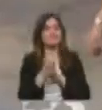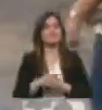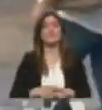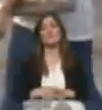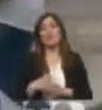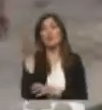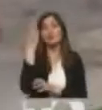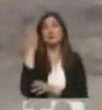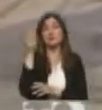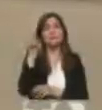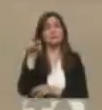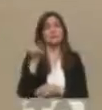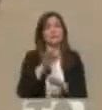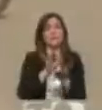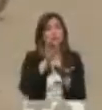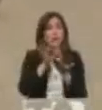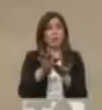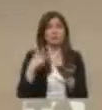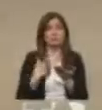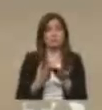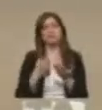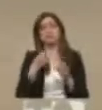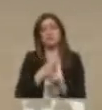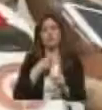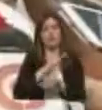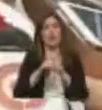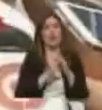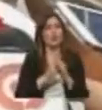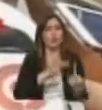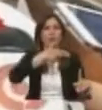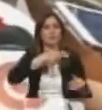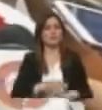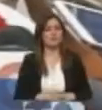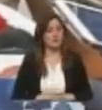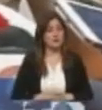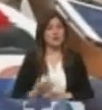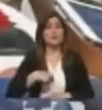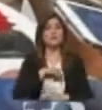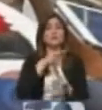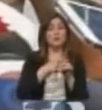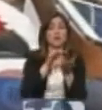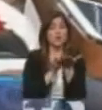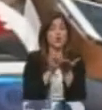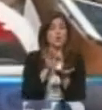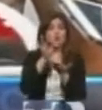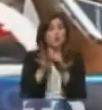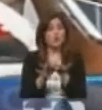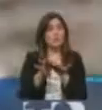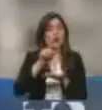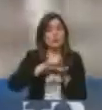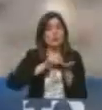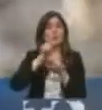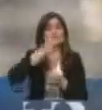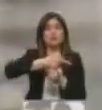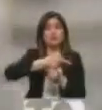nueva herramienta contra el sicariato, pero advierte que deberá condicionar la medida. Yo creería que en un mes nosotros ya como Cantón Durán vamos a aprobar esa ordenanza.